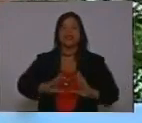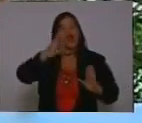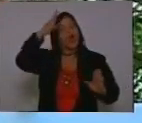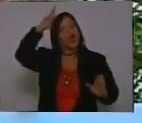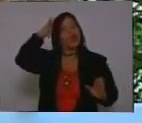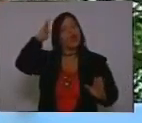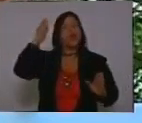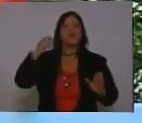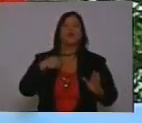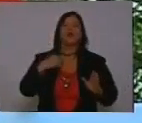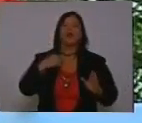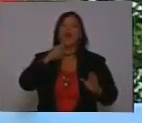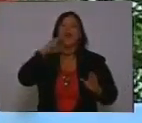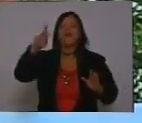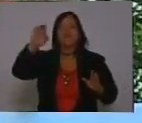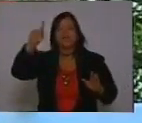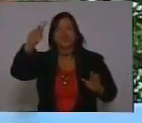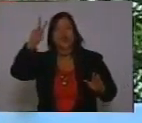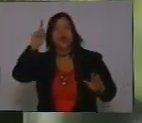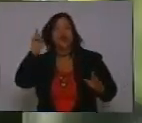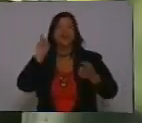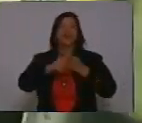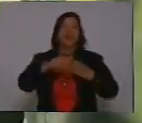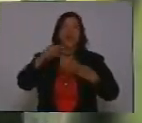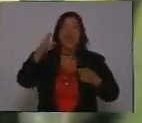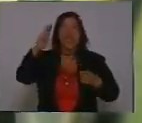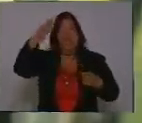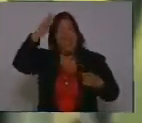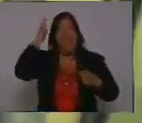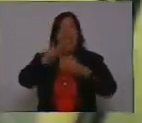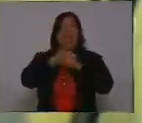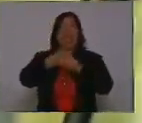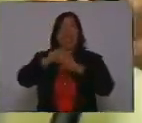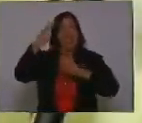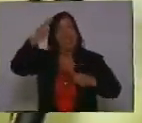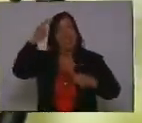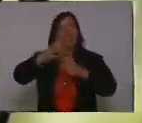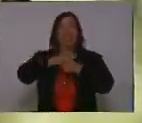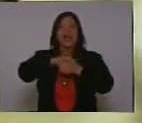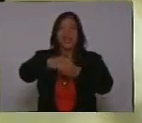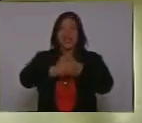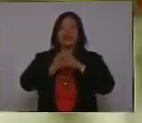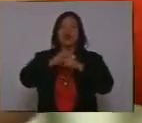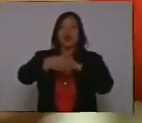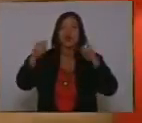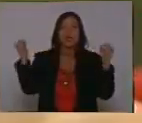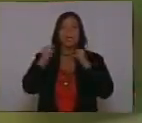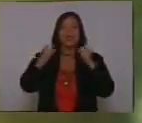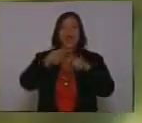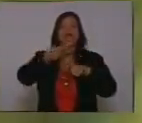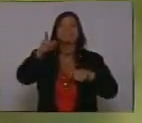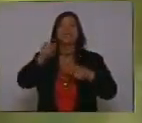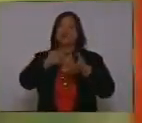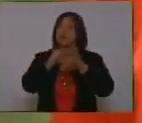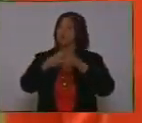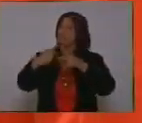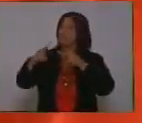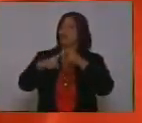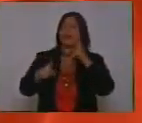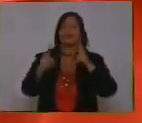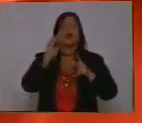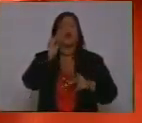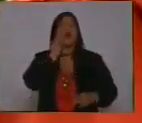Serra, salió Víctor Clark, salió Héctor Rodríguez, salió Jason Guzmán y se pusieron al frente de la revolución bolivariana.